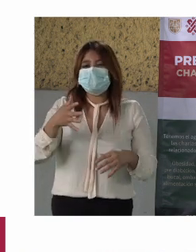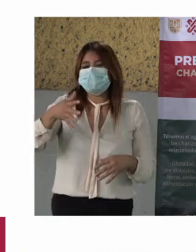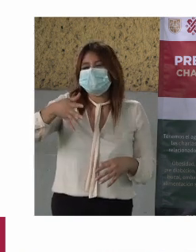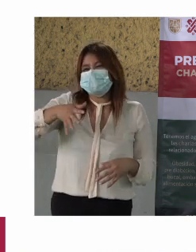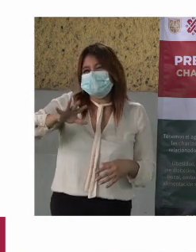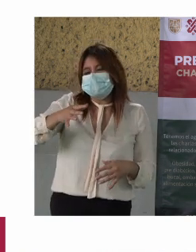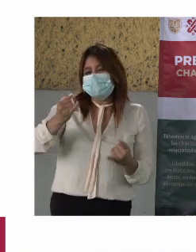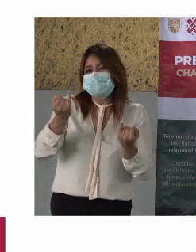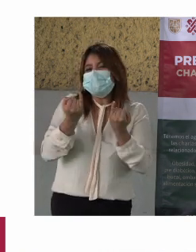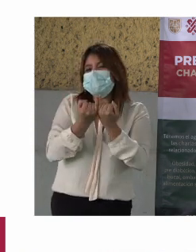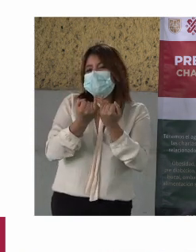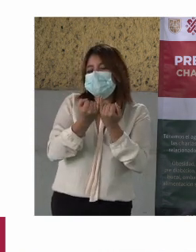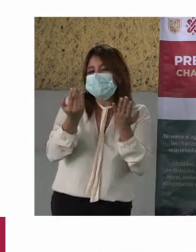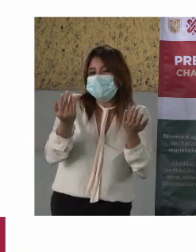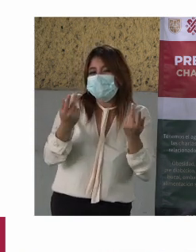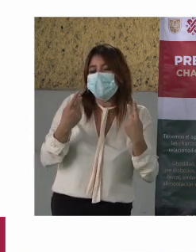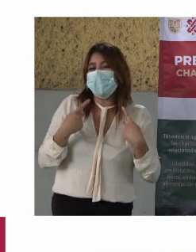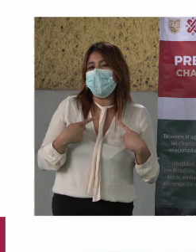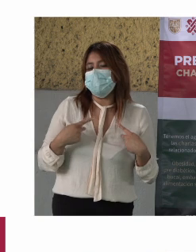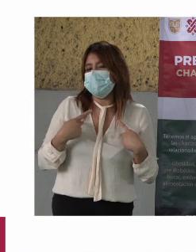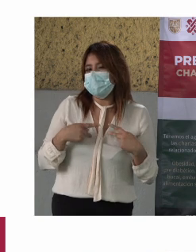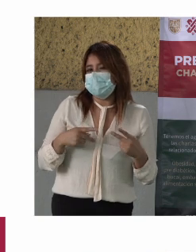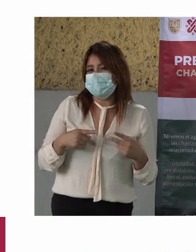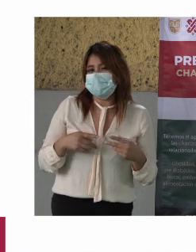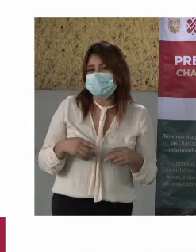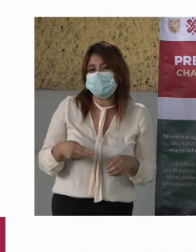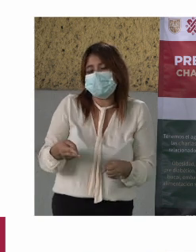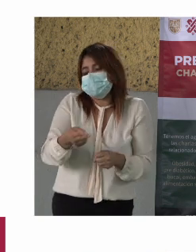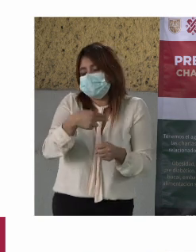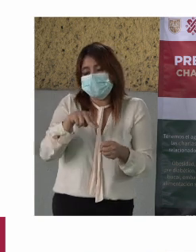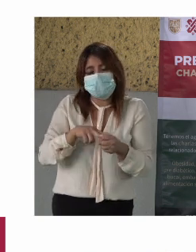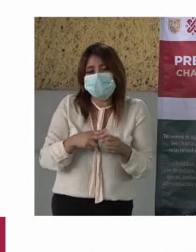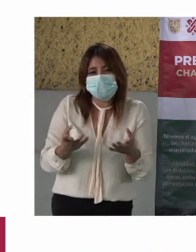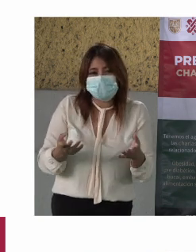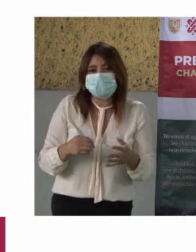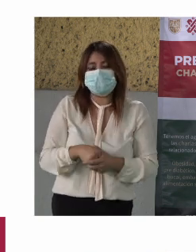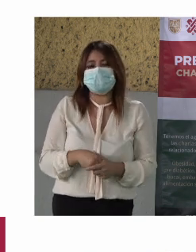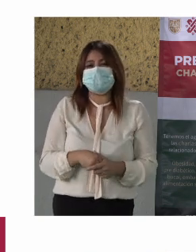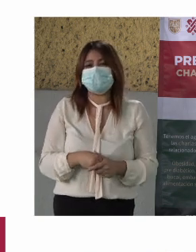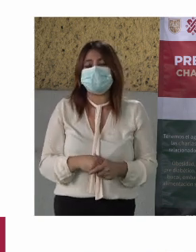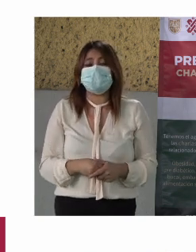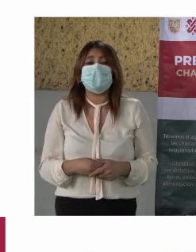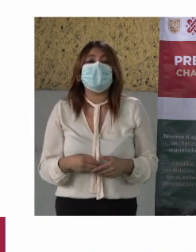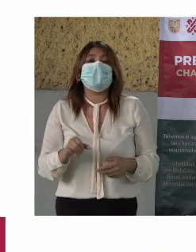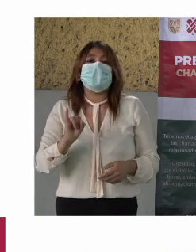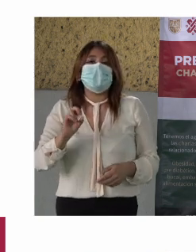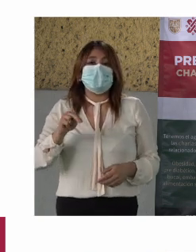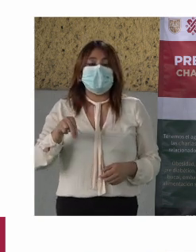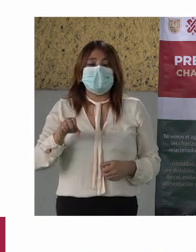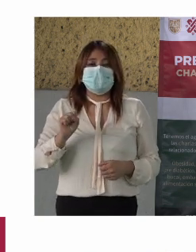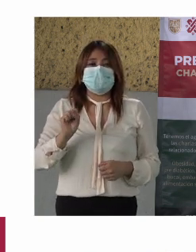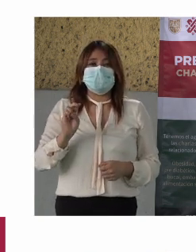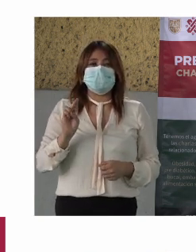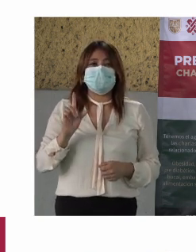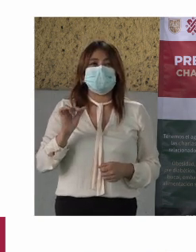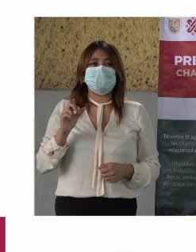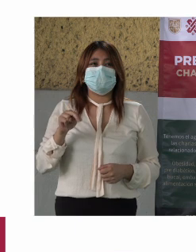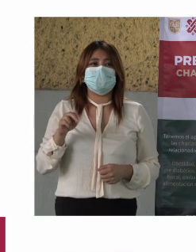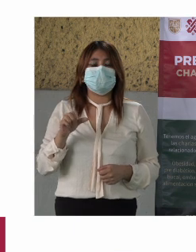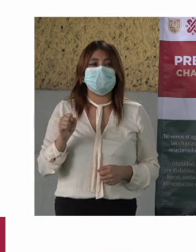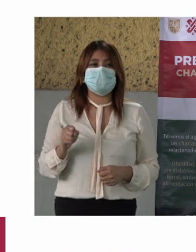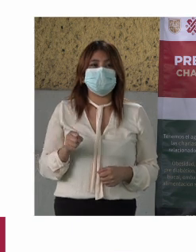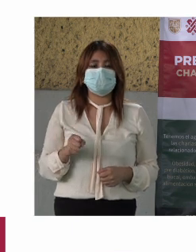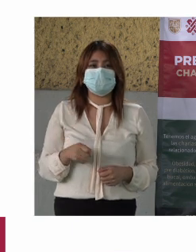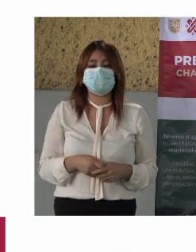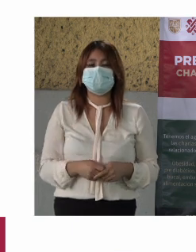lo que sería una persona que no se está aplicando insulina. Entonces, de las insulinas de acción rápida, solamente igual por ahí les van a sonar algunos nombres,